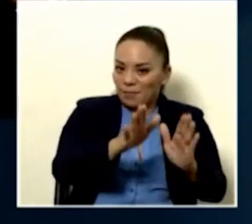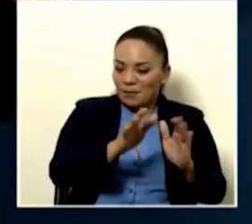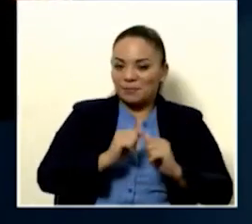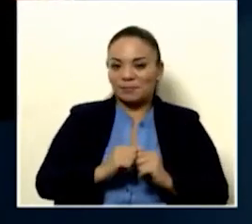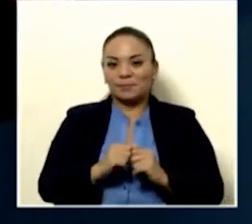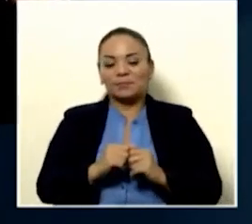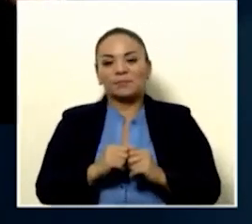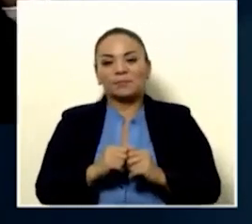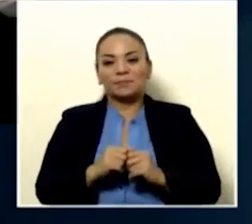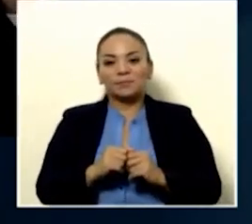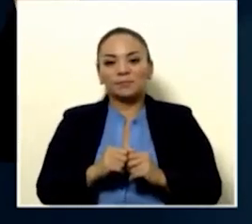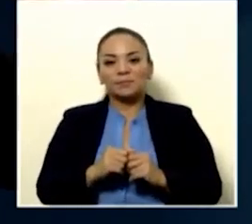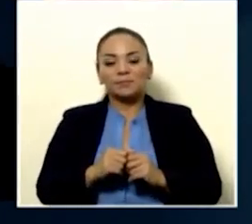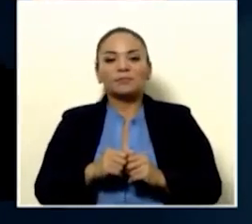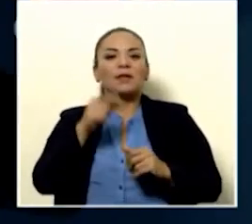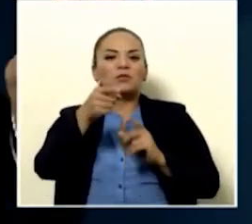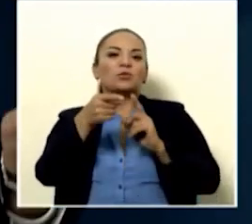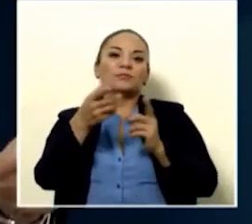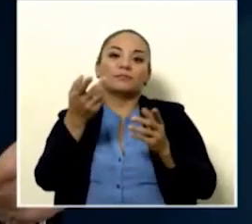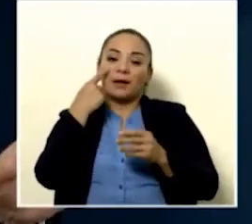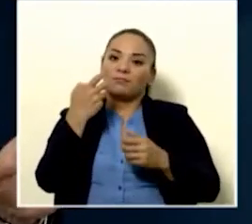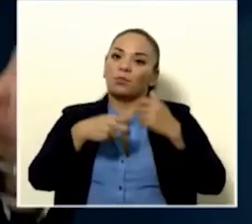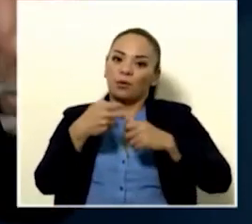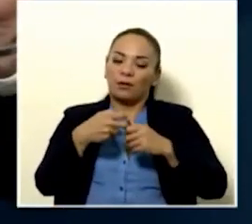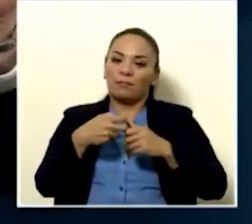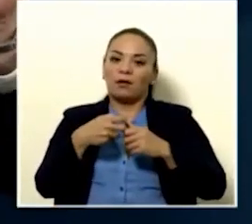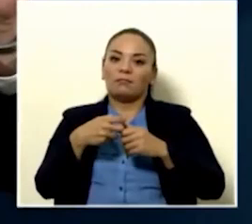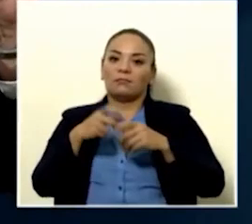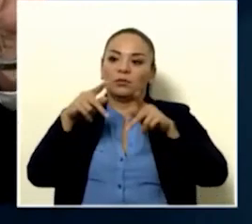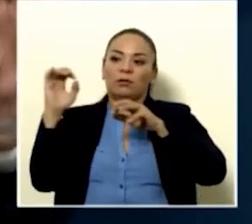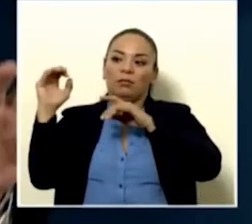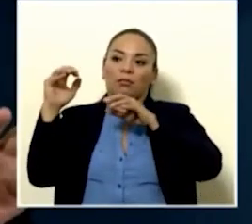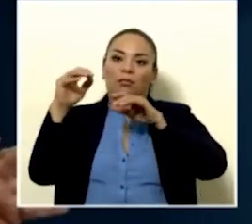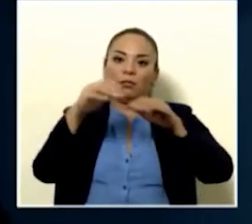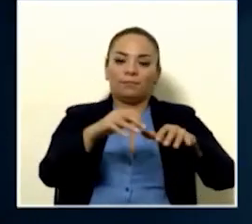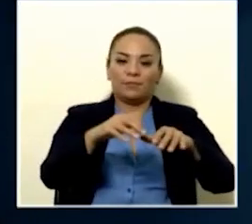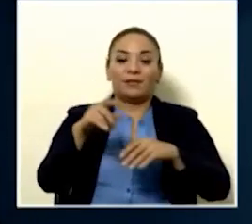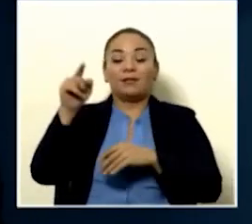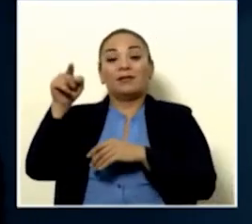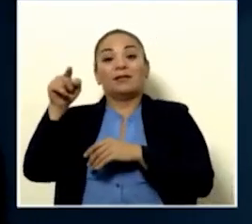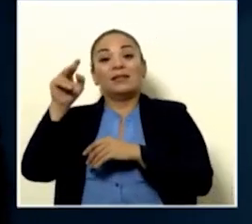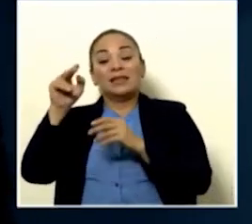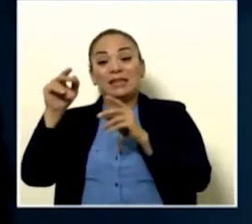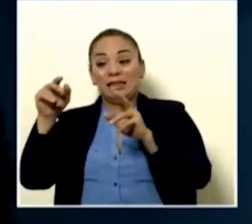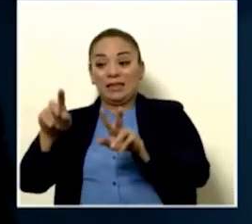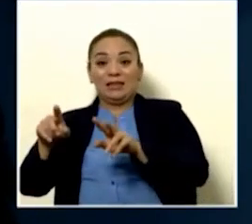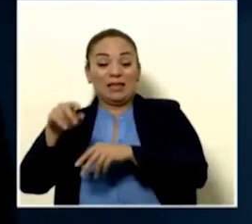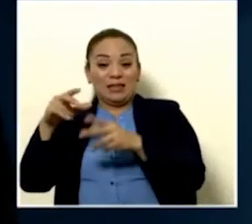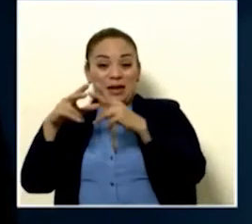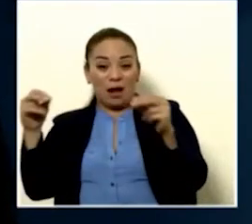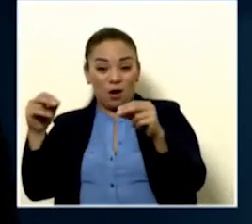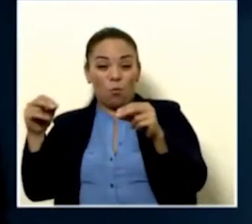es el flujo que viene normalmente del norte al sur, de Nicaragua hacia Costa Rica. Hay